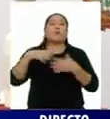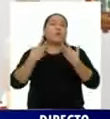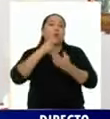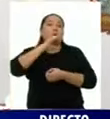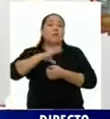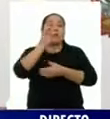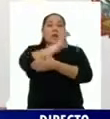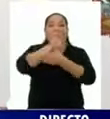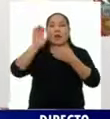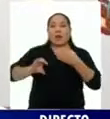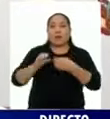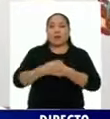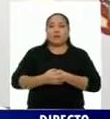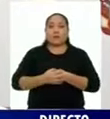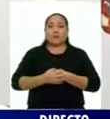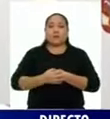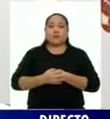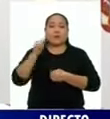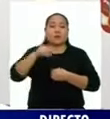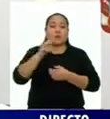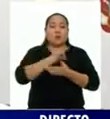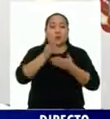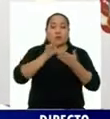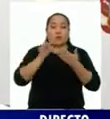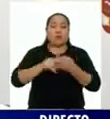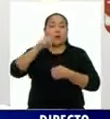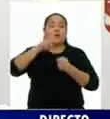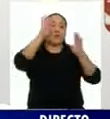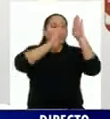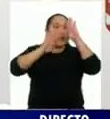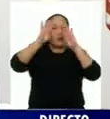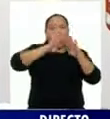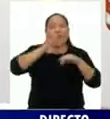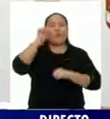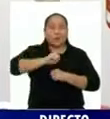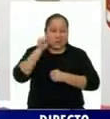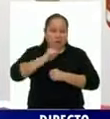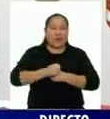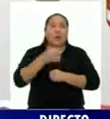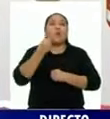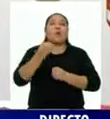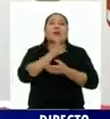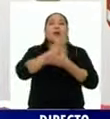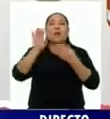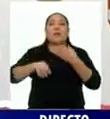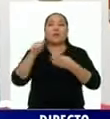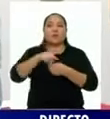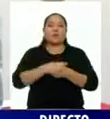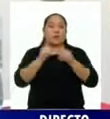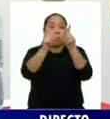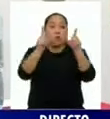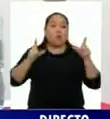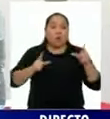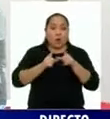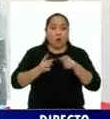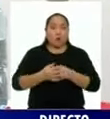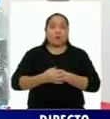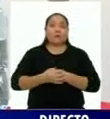que Cajamarca es un departamento que nos preocupa, ¿no? Porque Cajamarca es uno de los lugares